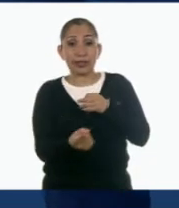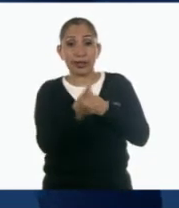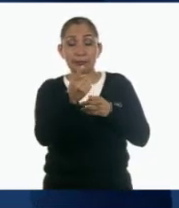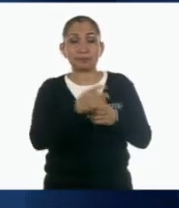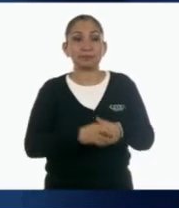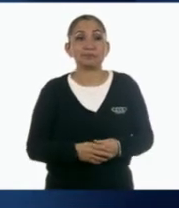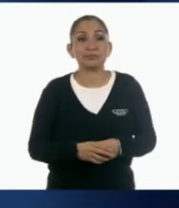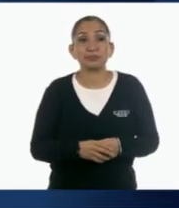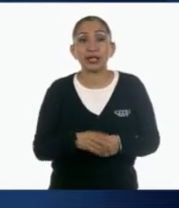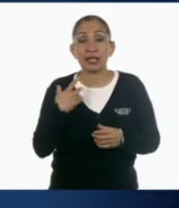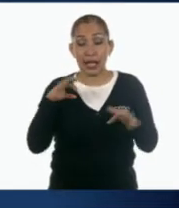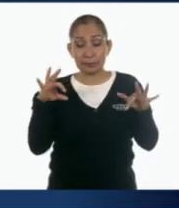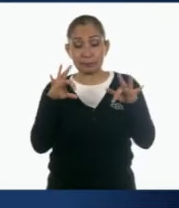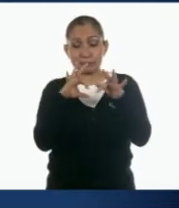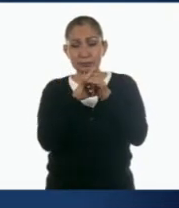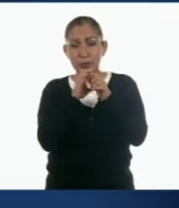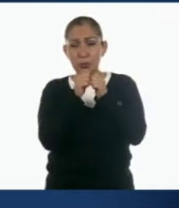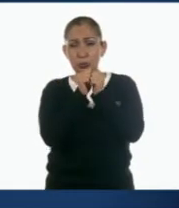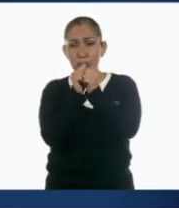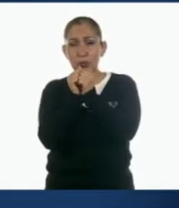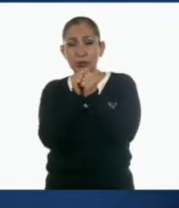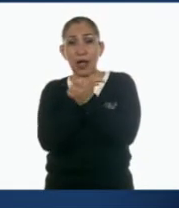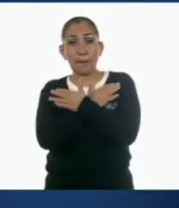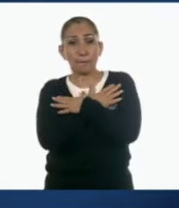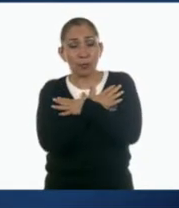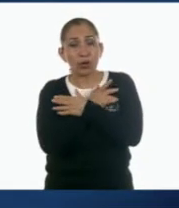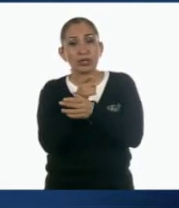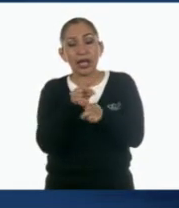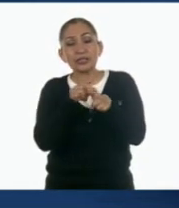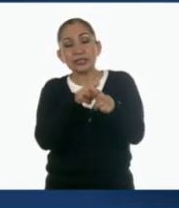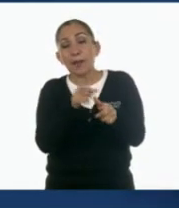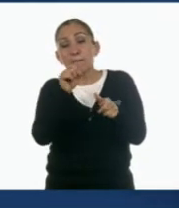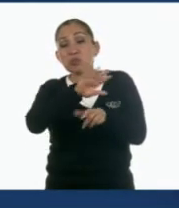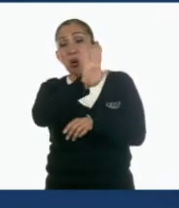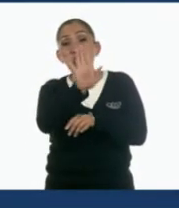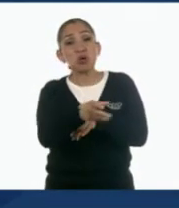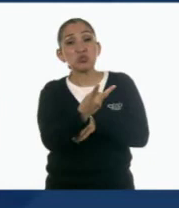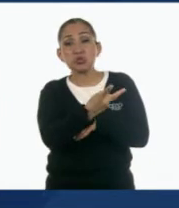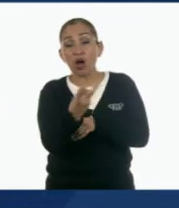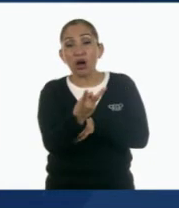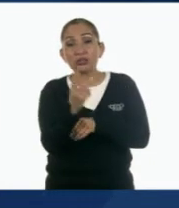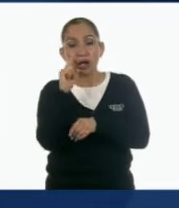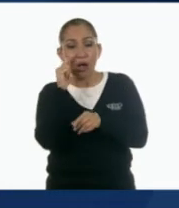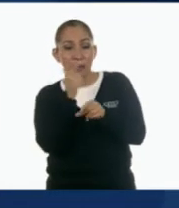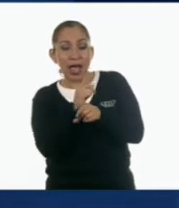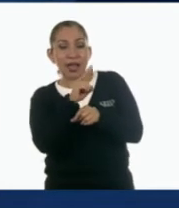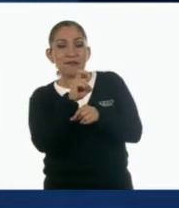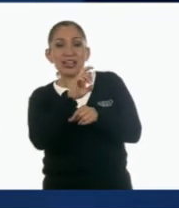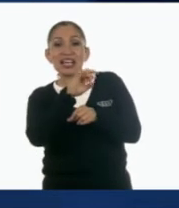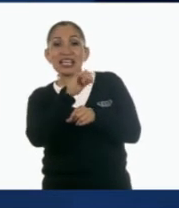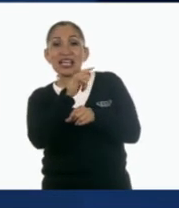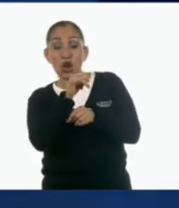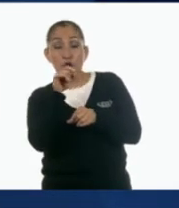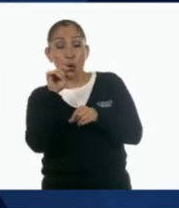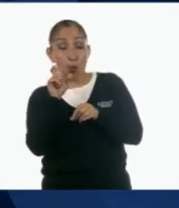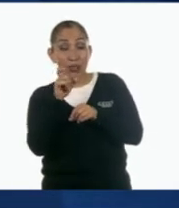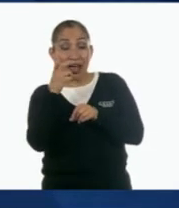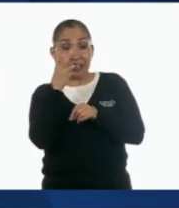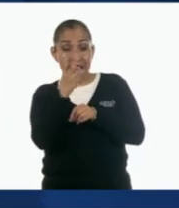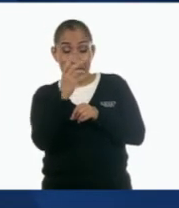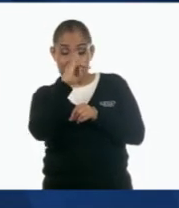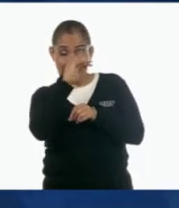eternidad, enlazados estrechamente en el amor que los llevó a la misma muerte, y encontré a Virgilio, el cual en